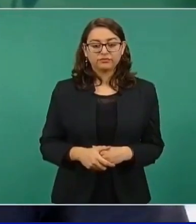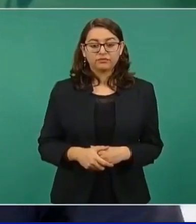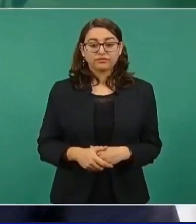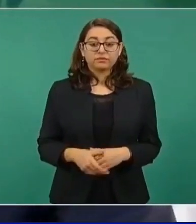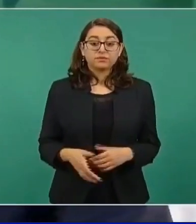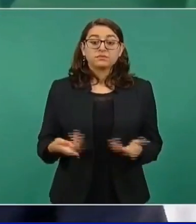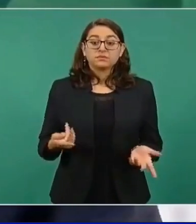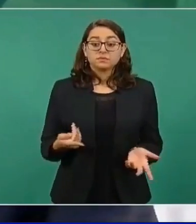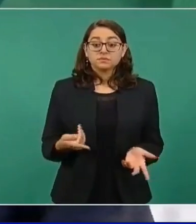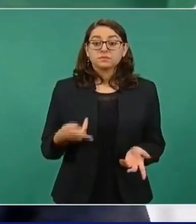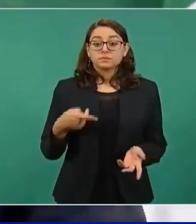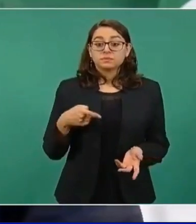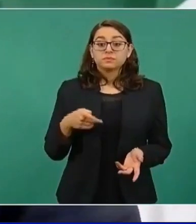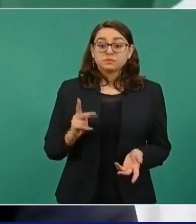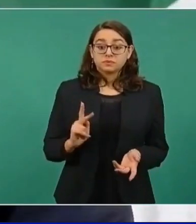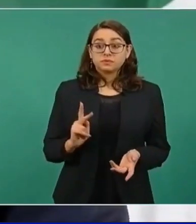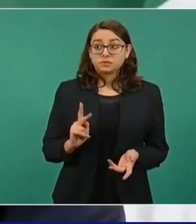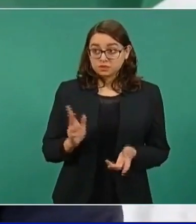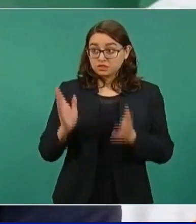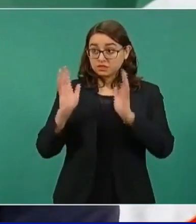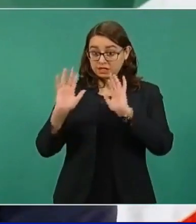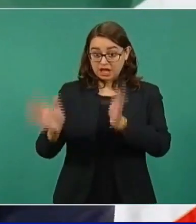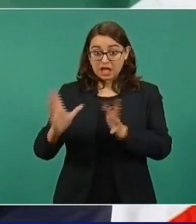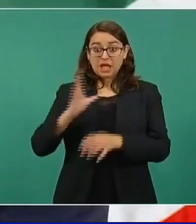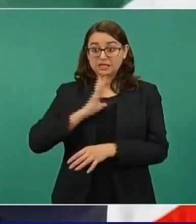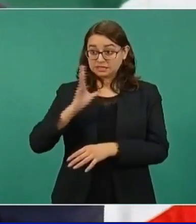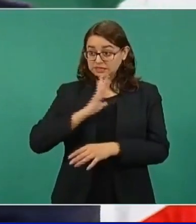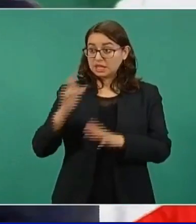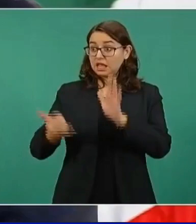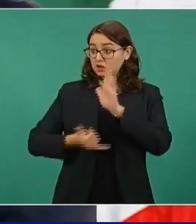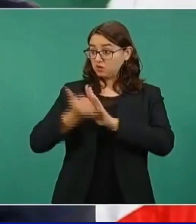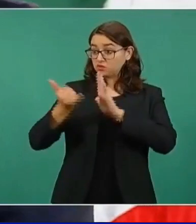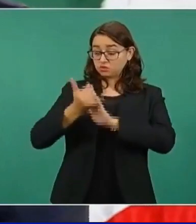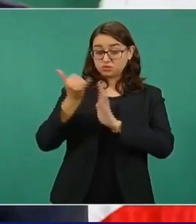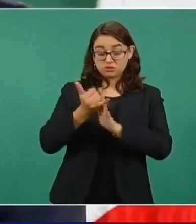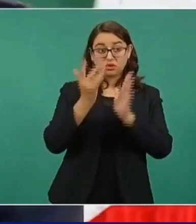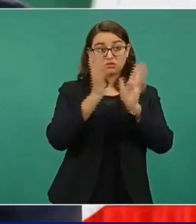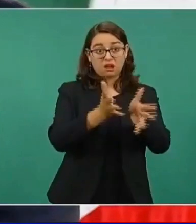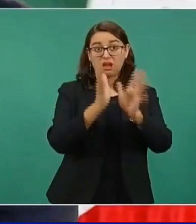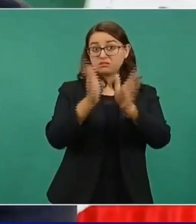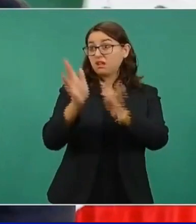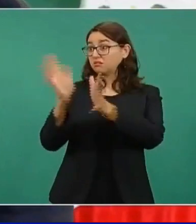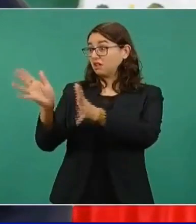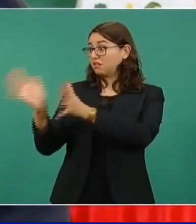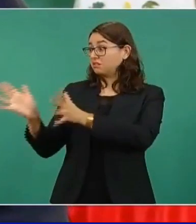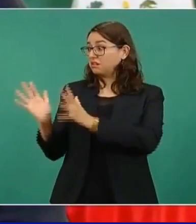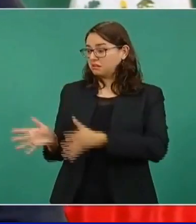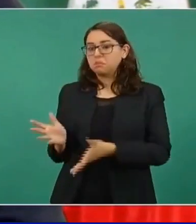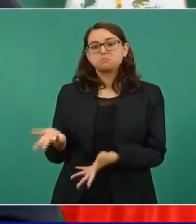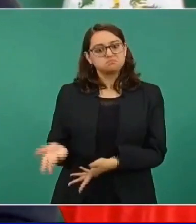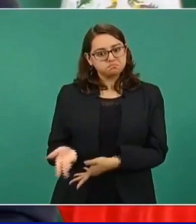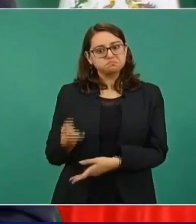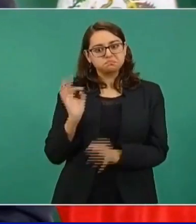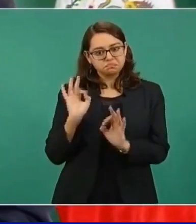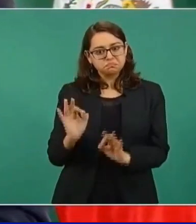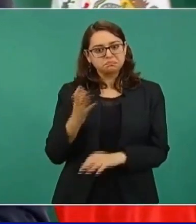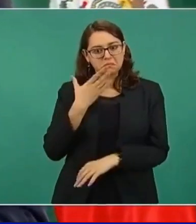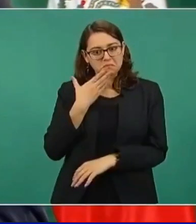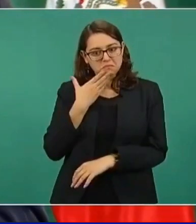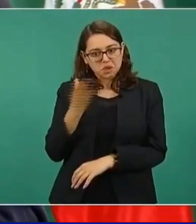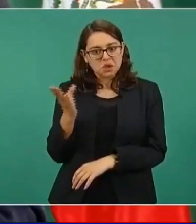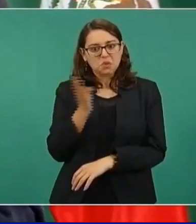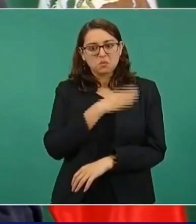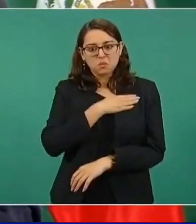Pero ya la infraestructura que existe para hidroeléctricas es muy buena. Estamos